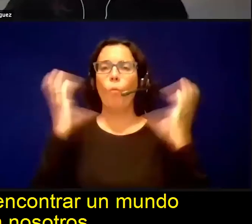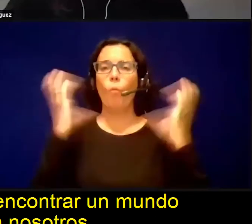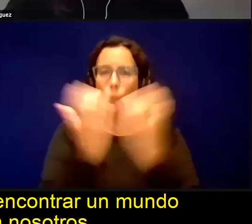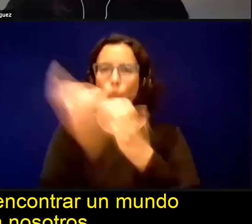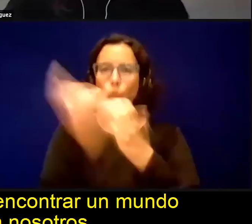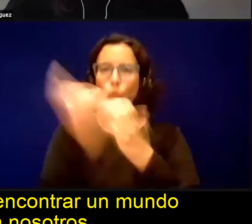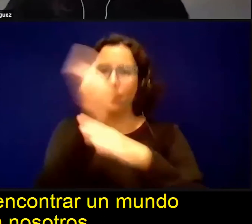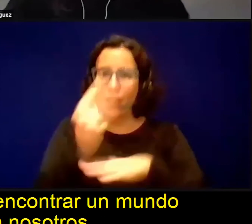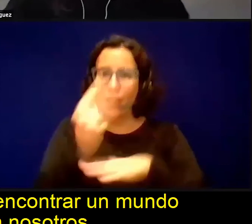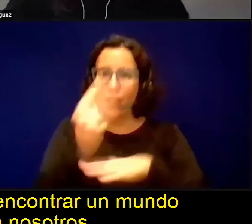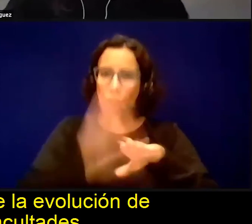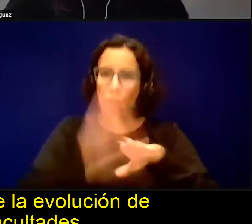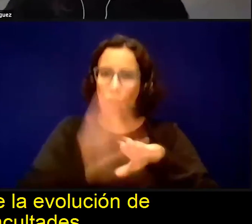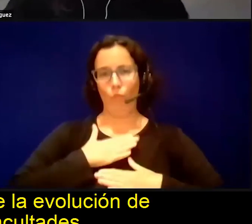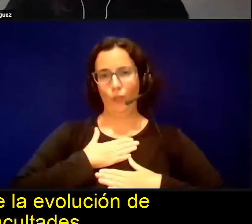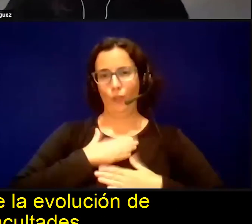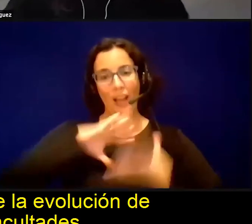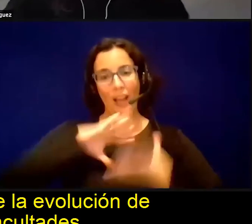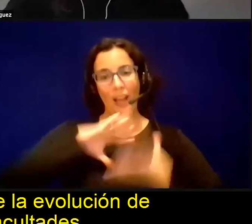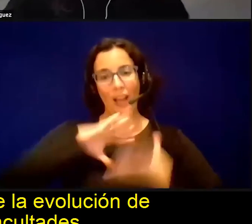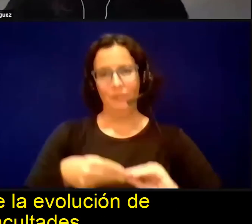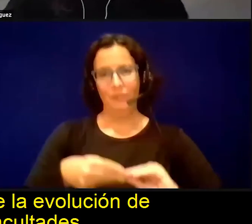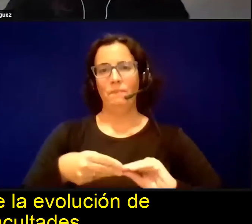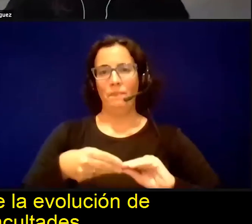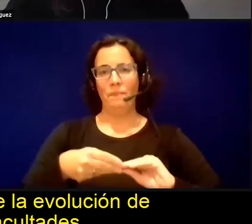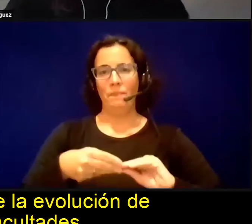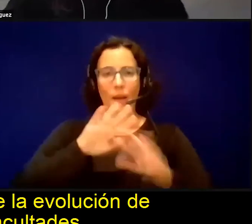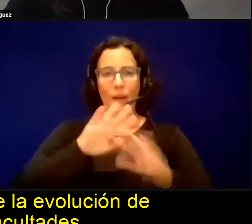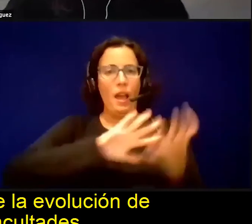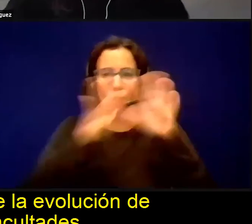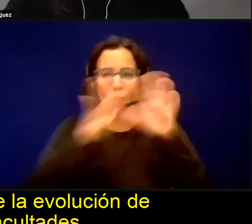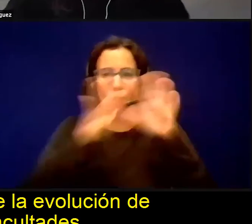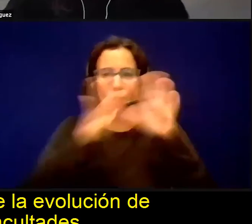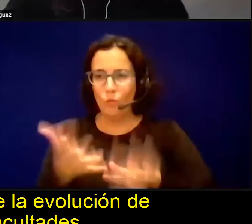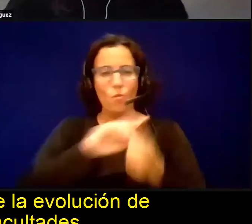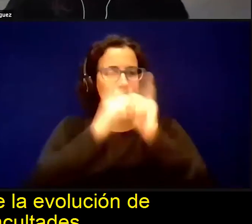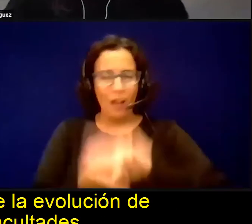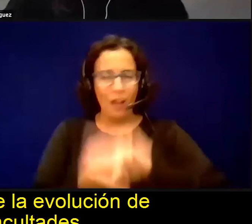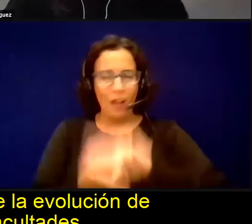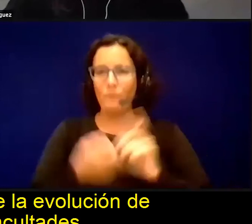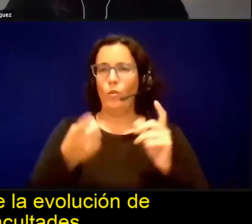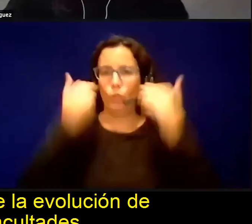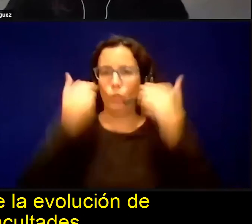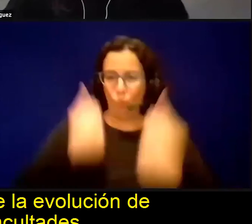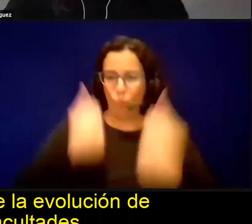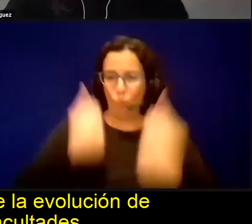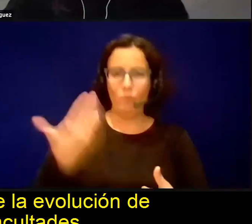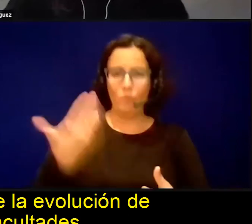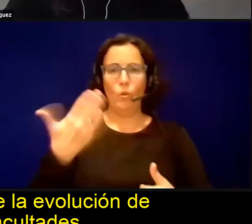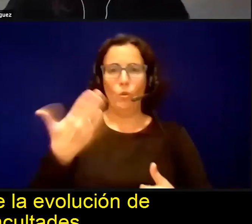nosotros y para los cambios y la evolución de nuestros cuerpos y